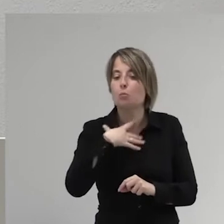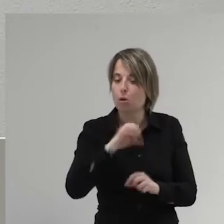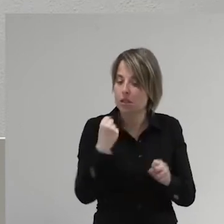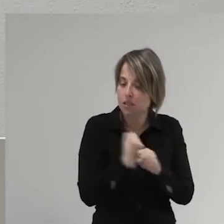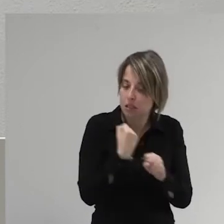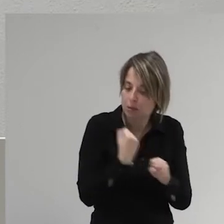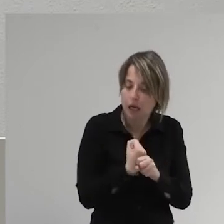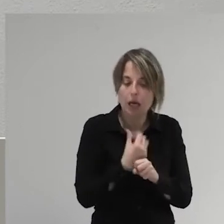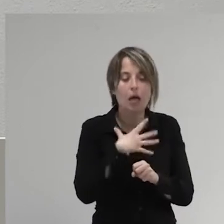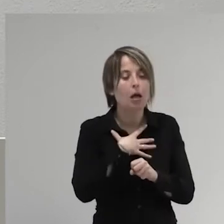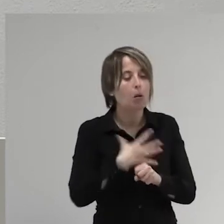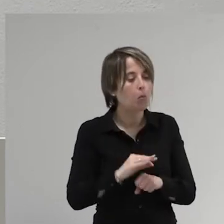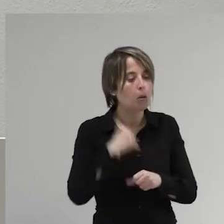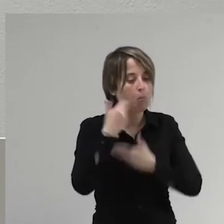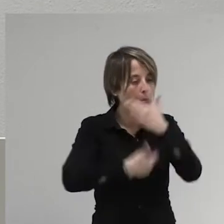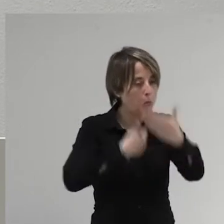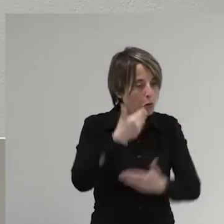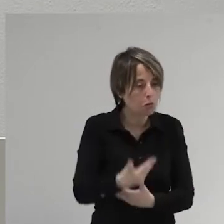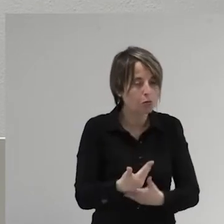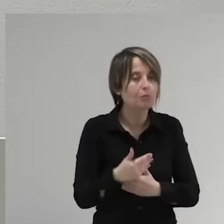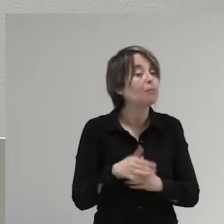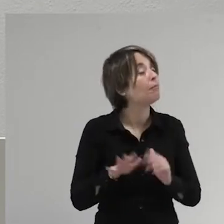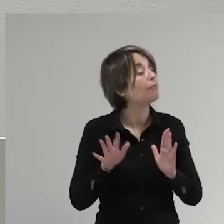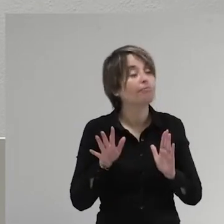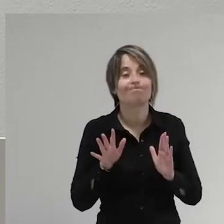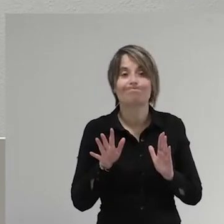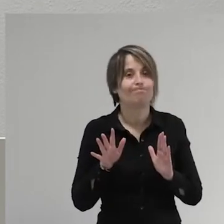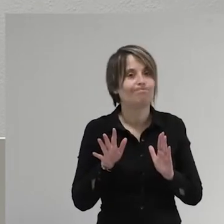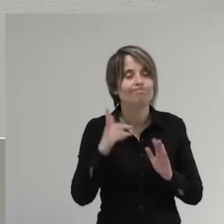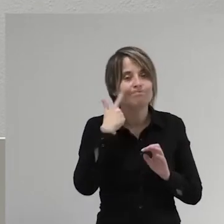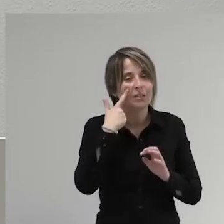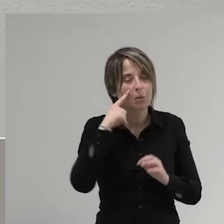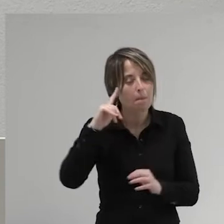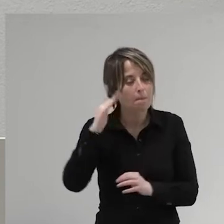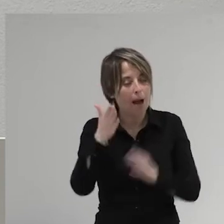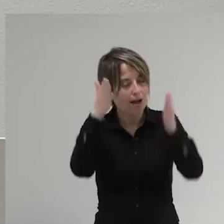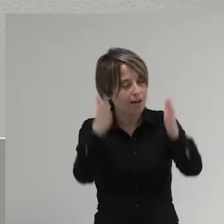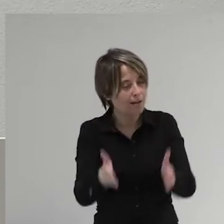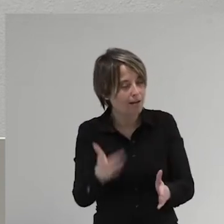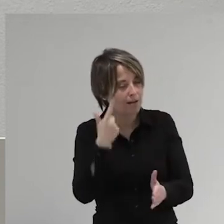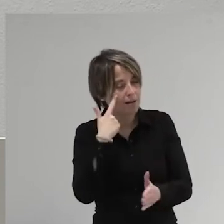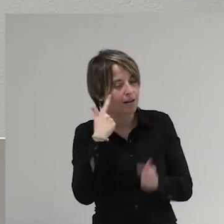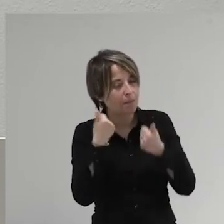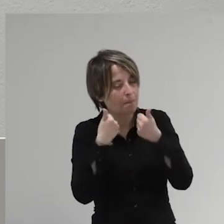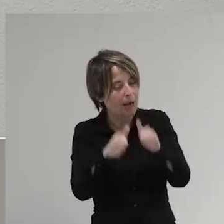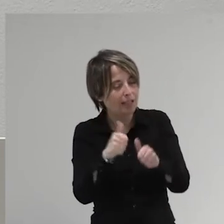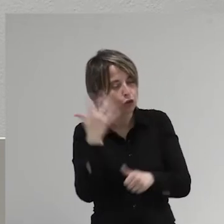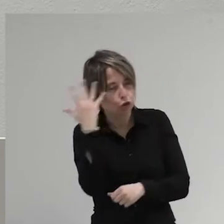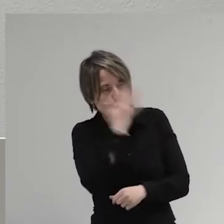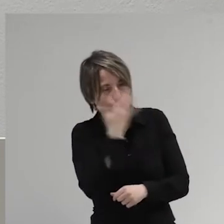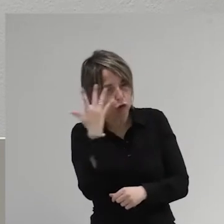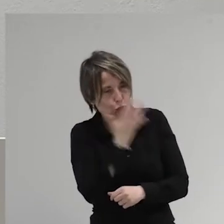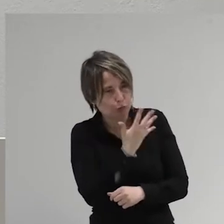estar produciendo pan tranquilamente. Sin embargo, la criminalización y la generación de la sospecha de esos